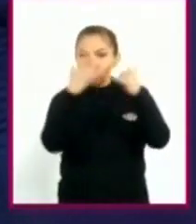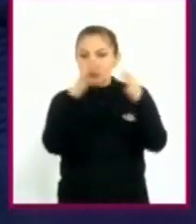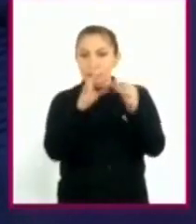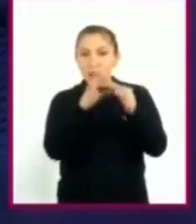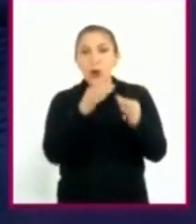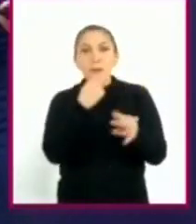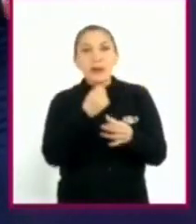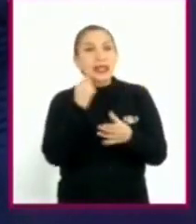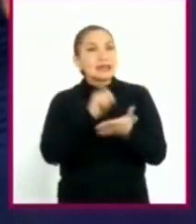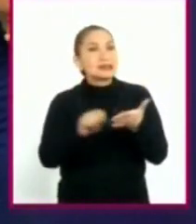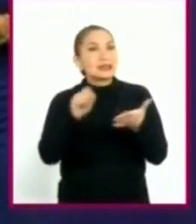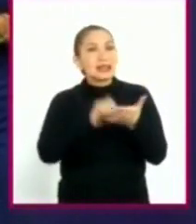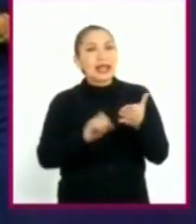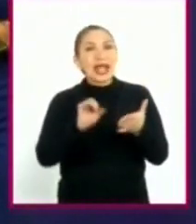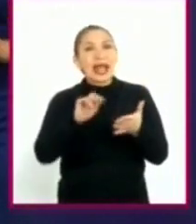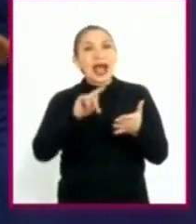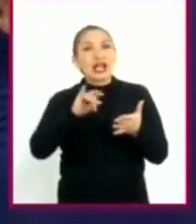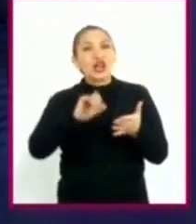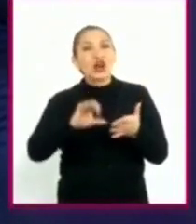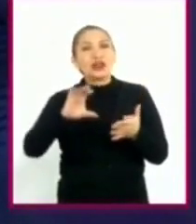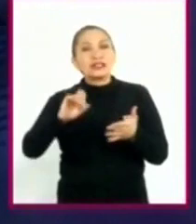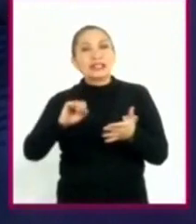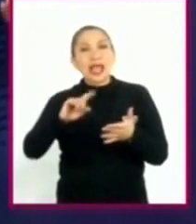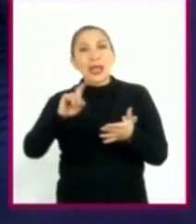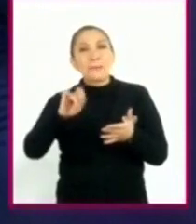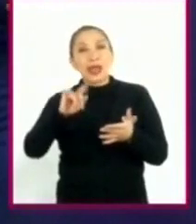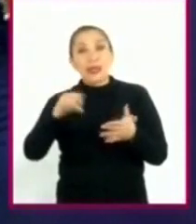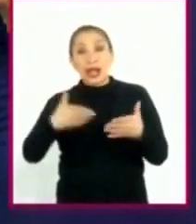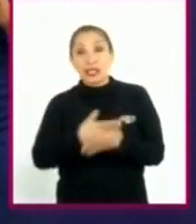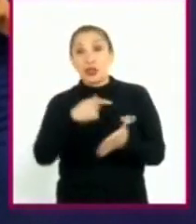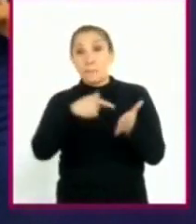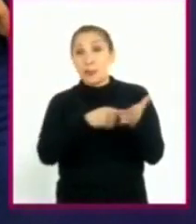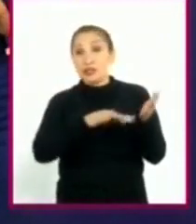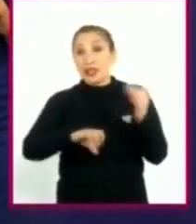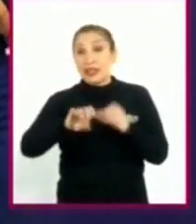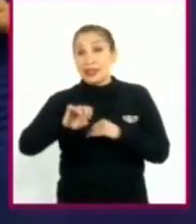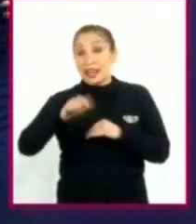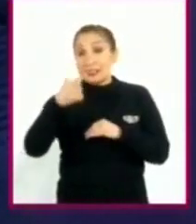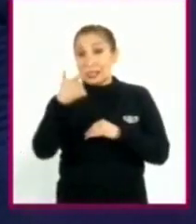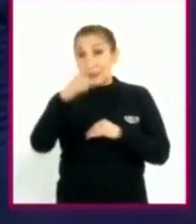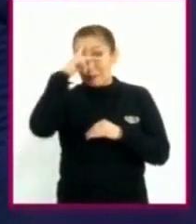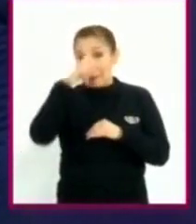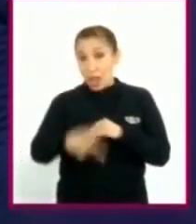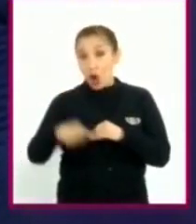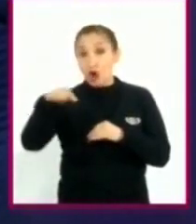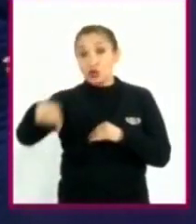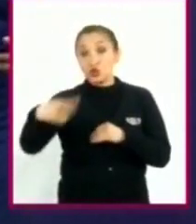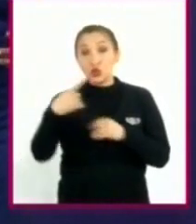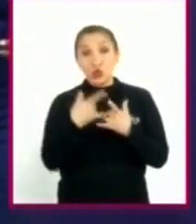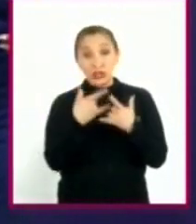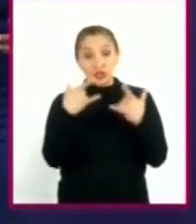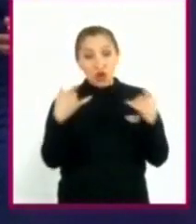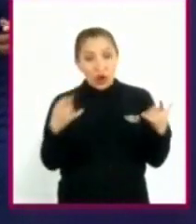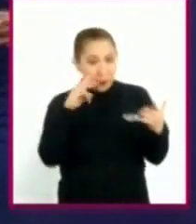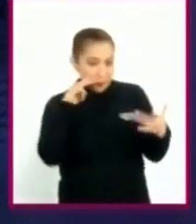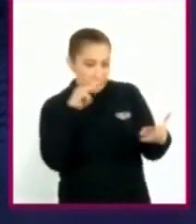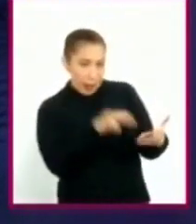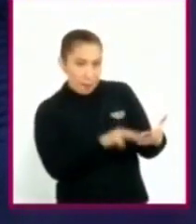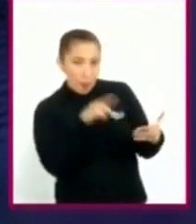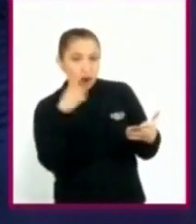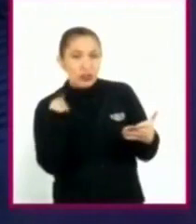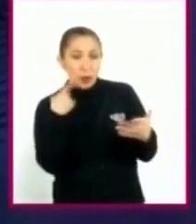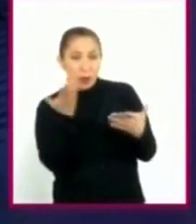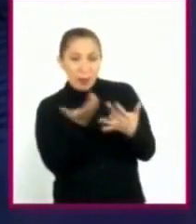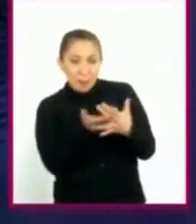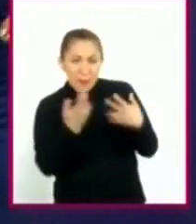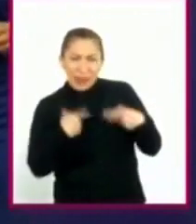escritor mexicano Heraclio Cepeda, quien nació en 1937, y en sus narraciones podemos encontrar tramas